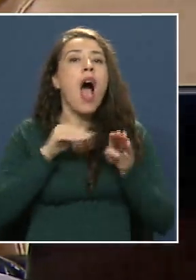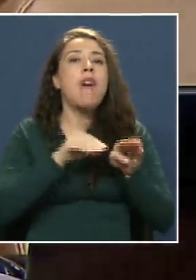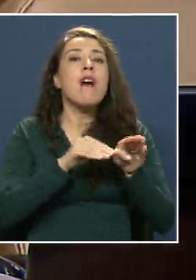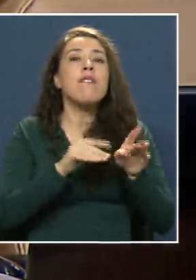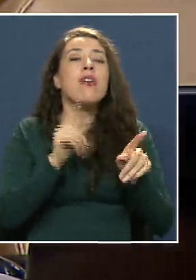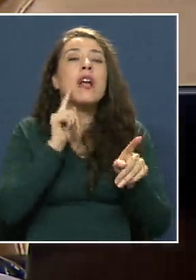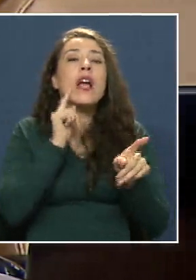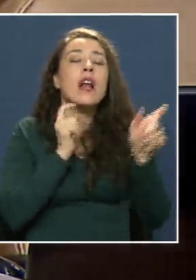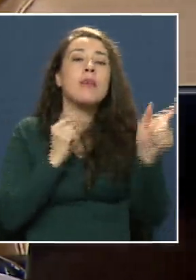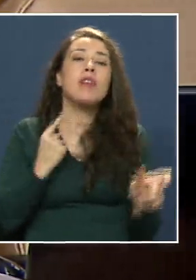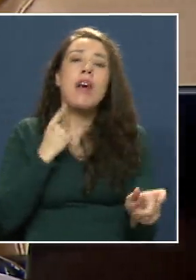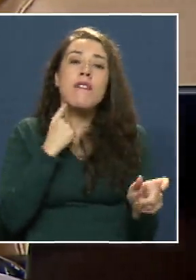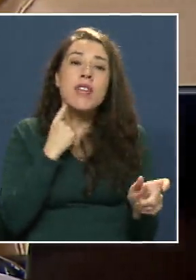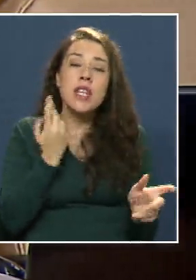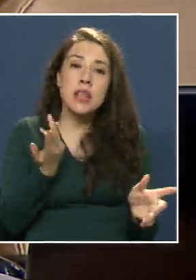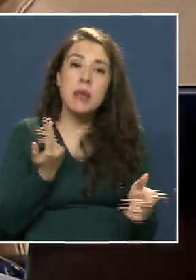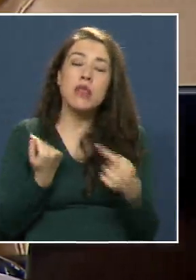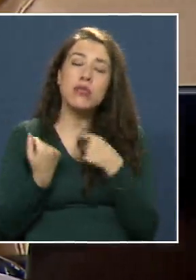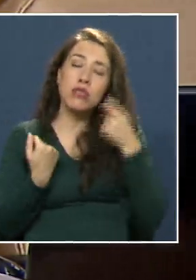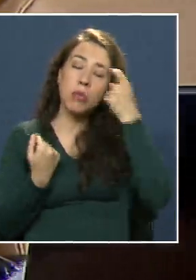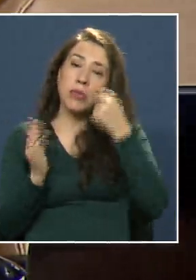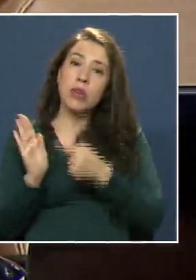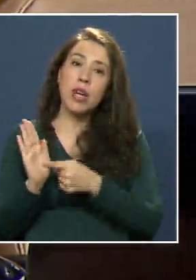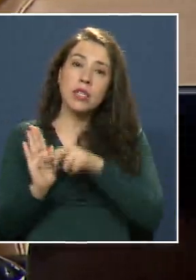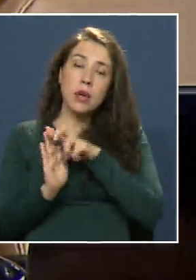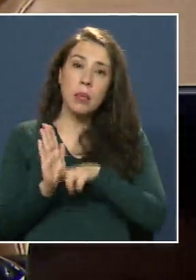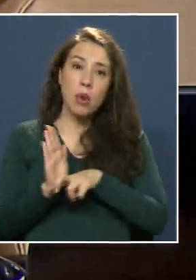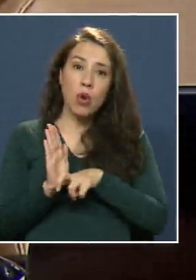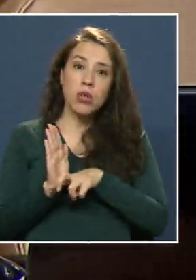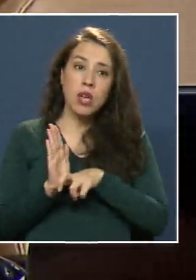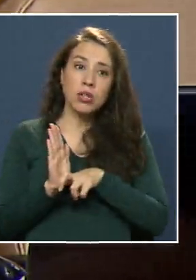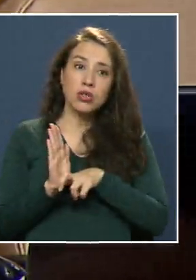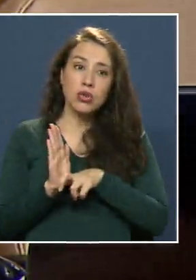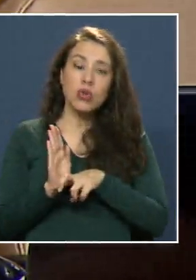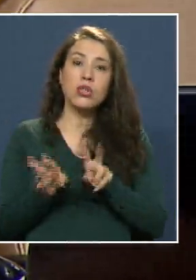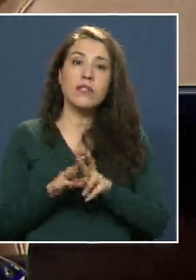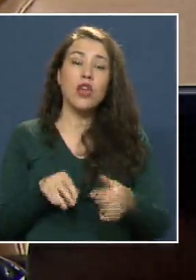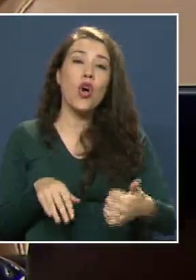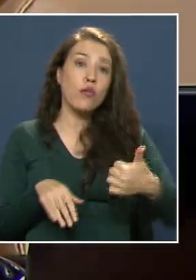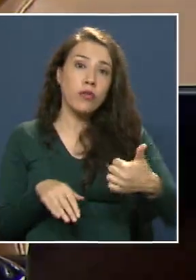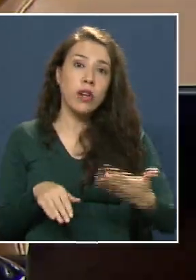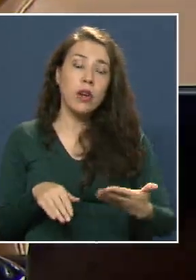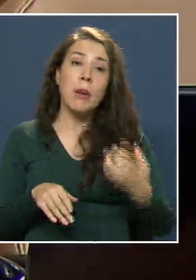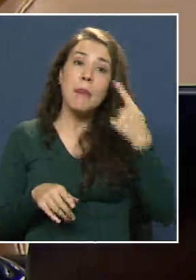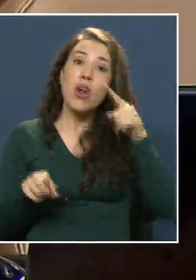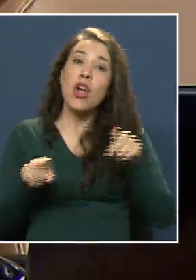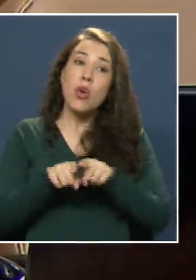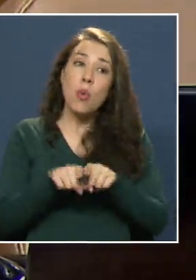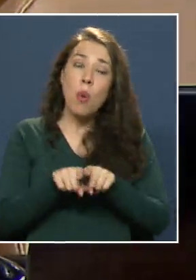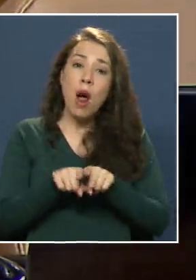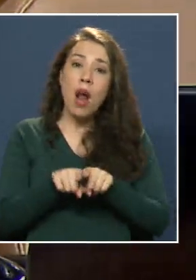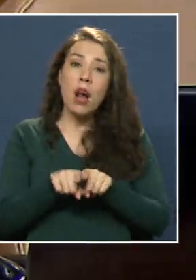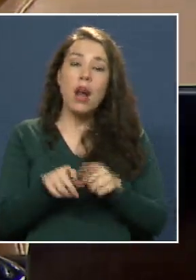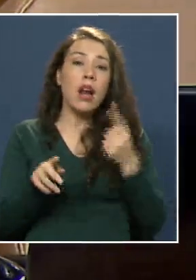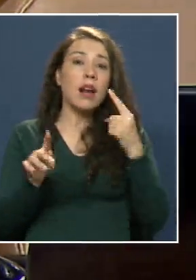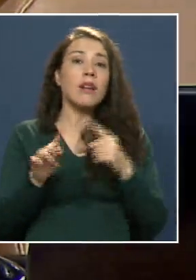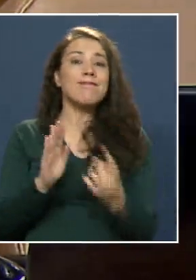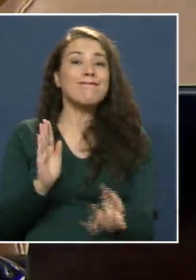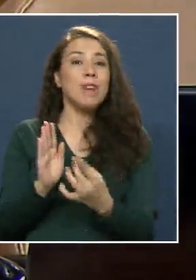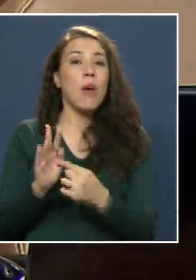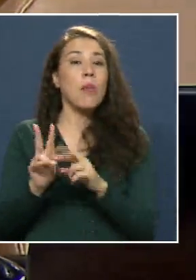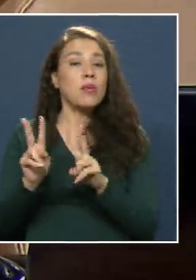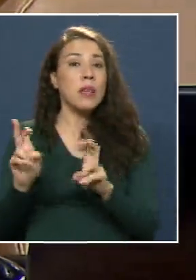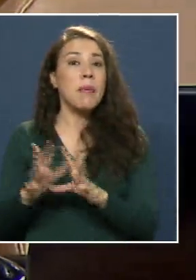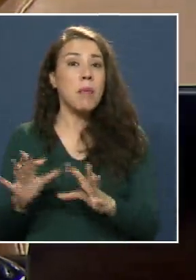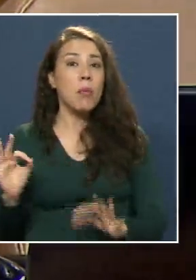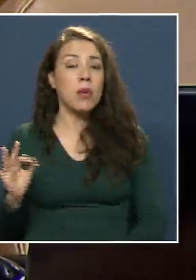víctima. Y por lo mismo me parece que este proyecto va en el sentido correcto, pese a que efectivamente contradice un principio muy